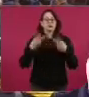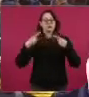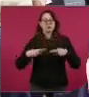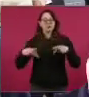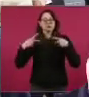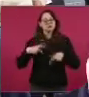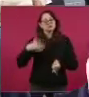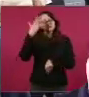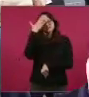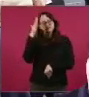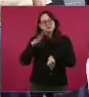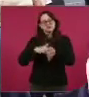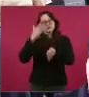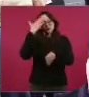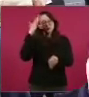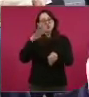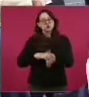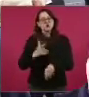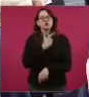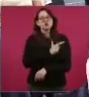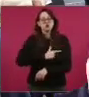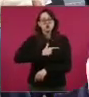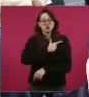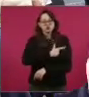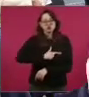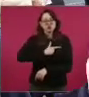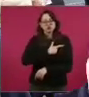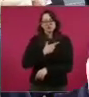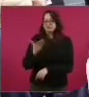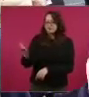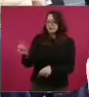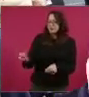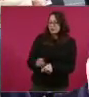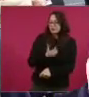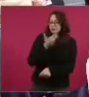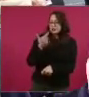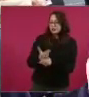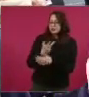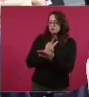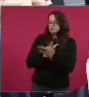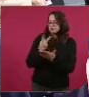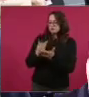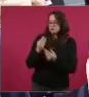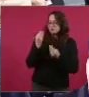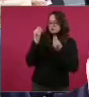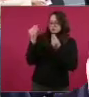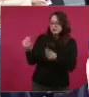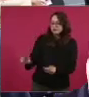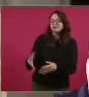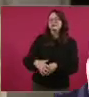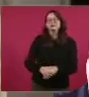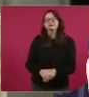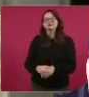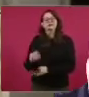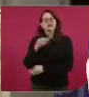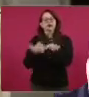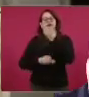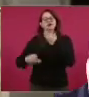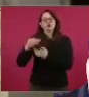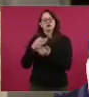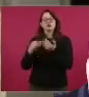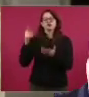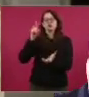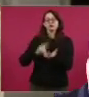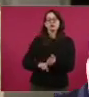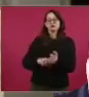nuestra historia. Pues a mí nos da mucho gusto, secretario, que hoy se reciba esta condecoración para ustedes y todos los deportistas que conforman